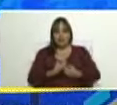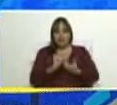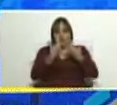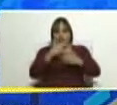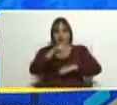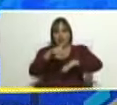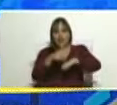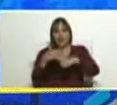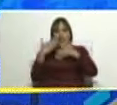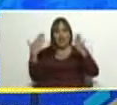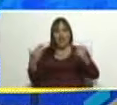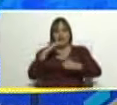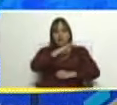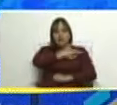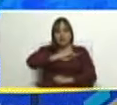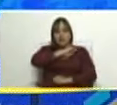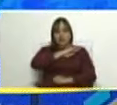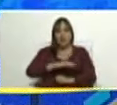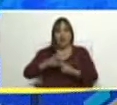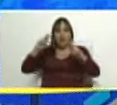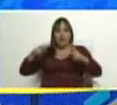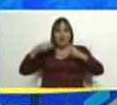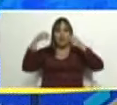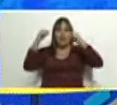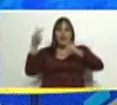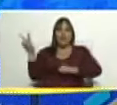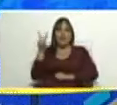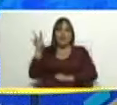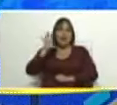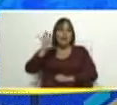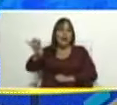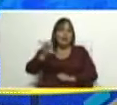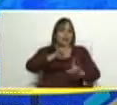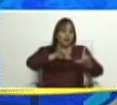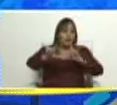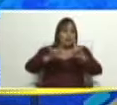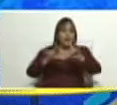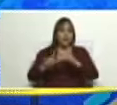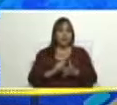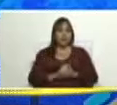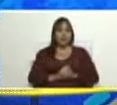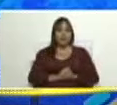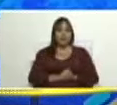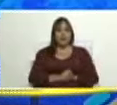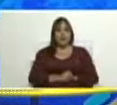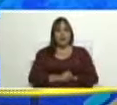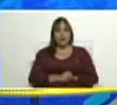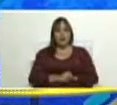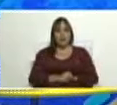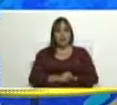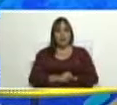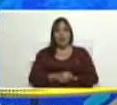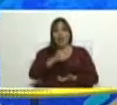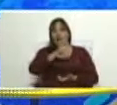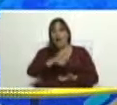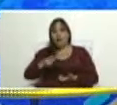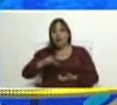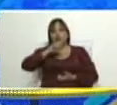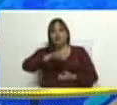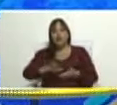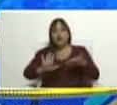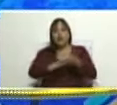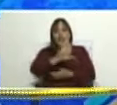la gran misión Viva Venezuela, mi patria querida, a estas leyendas del canto,